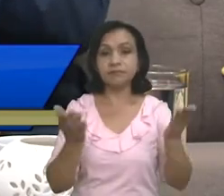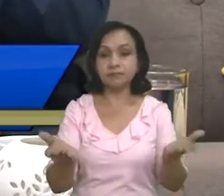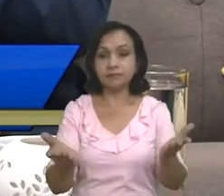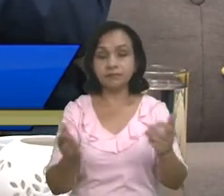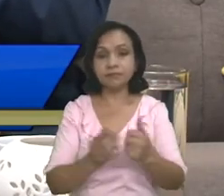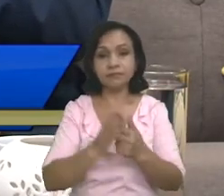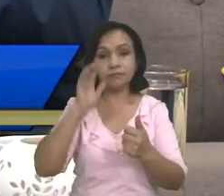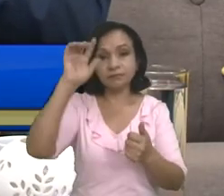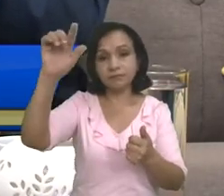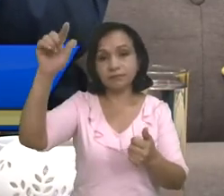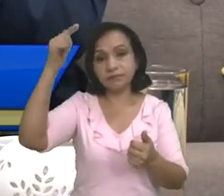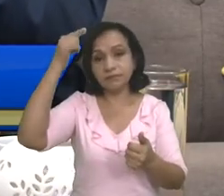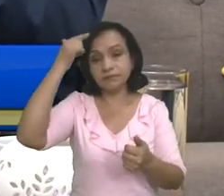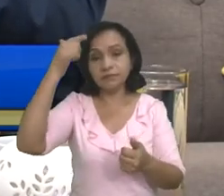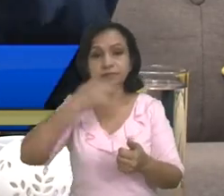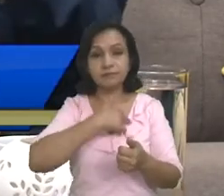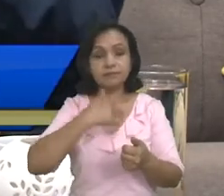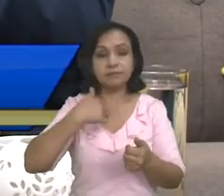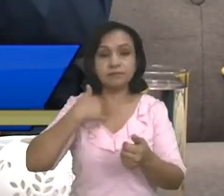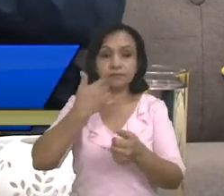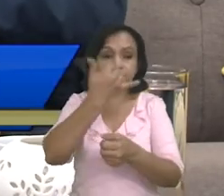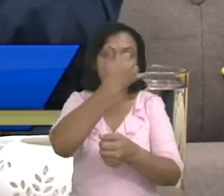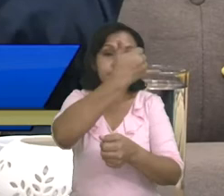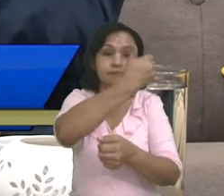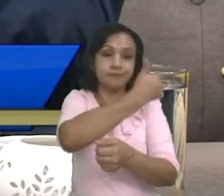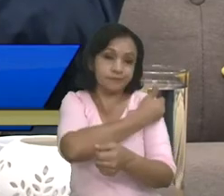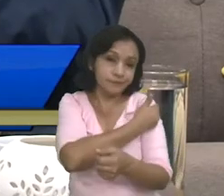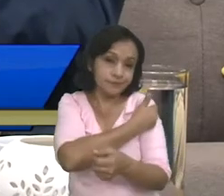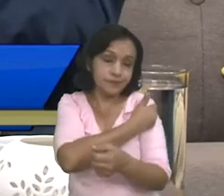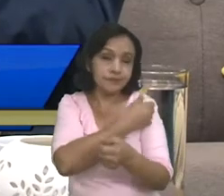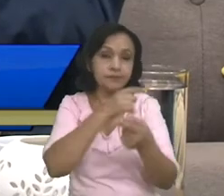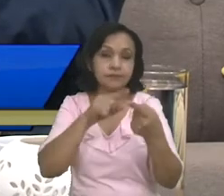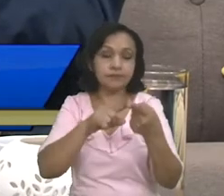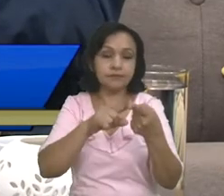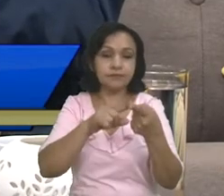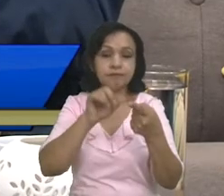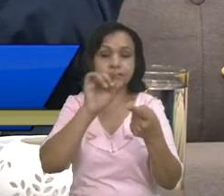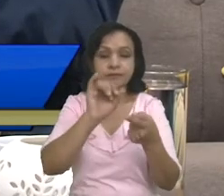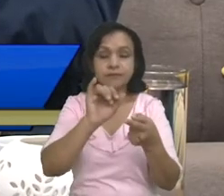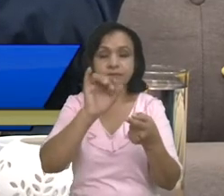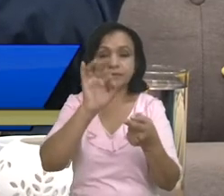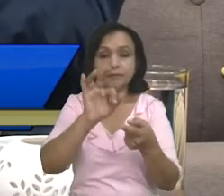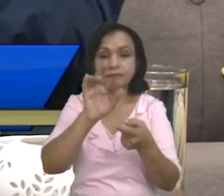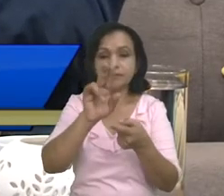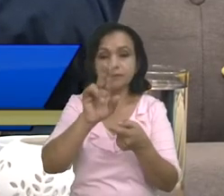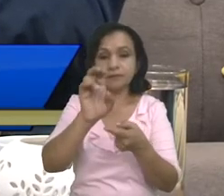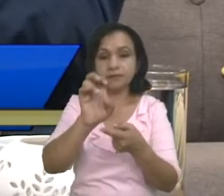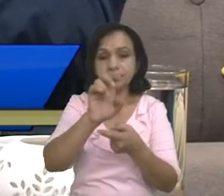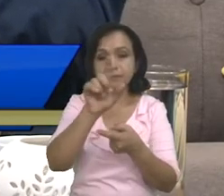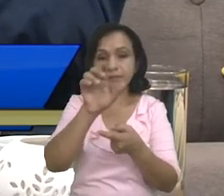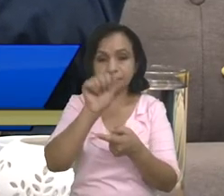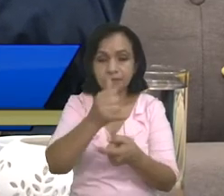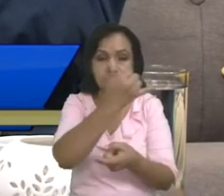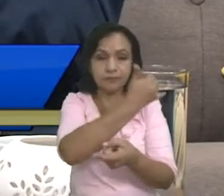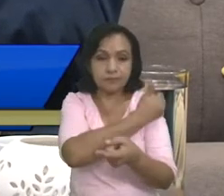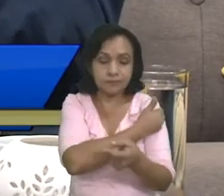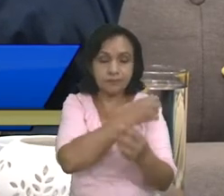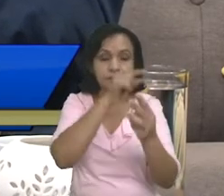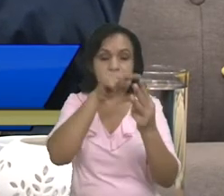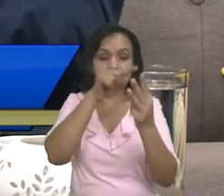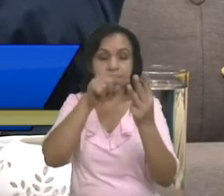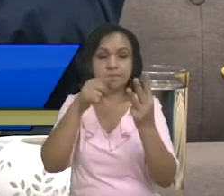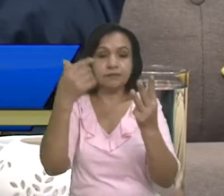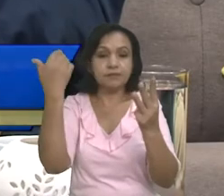nuestro gobierno ha estado disponiendo de vacunas de influenza donde vacunamos contra tres enfermedades